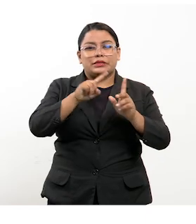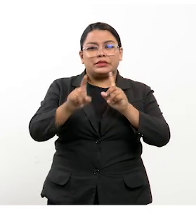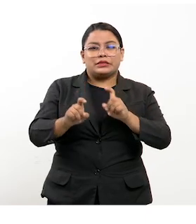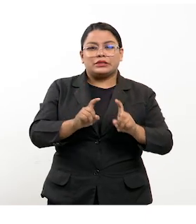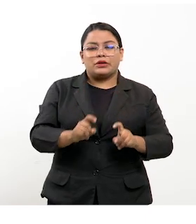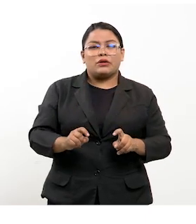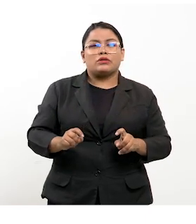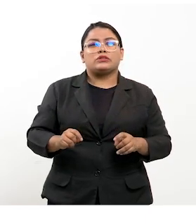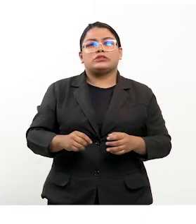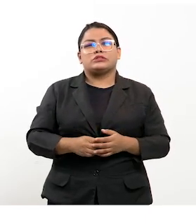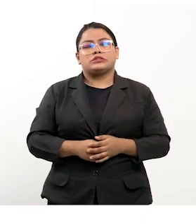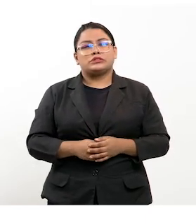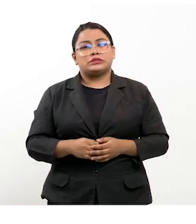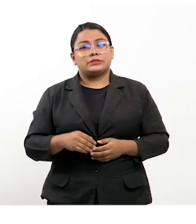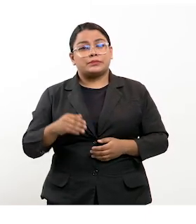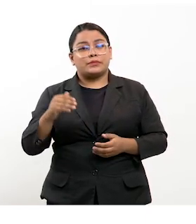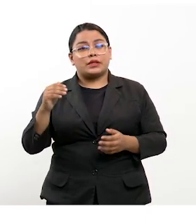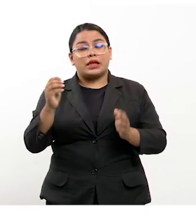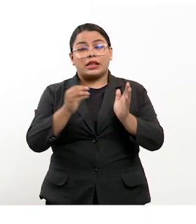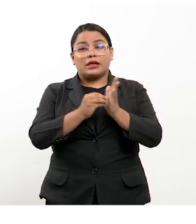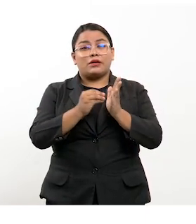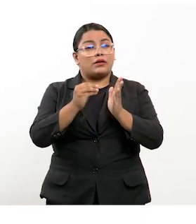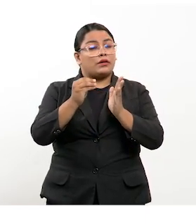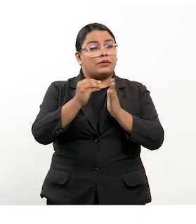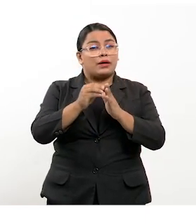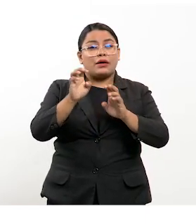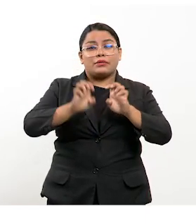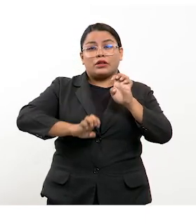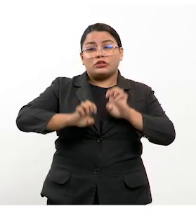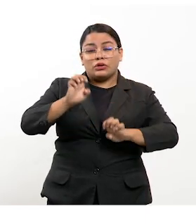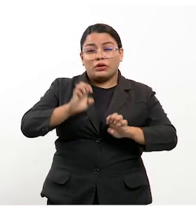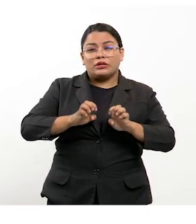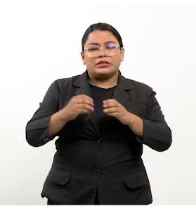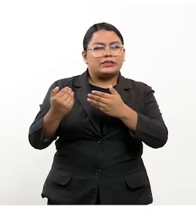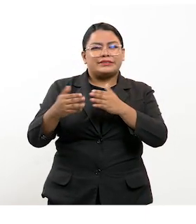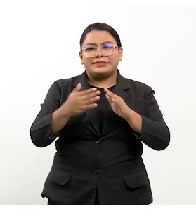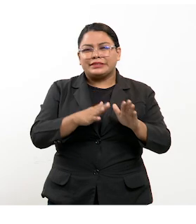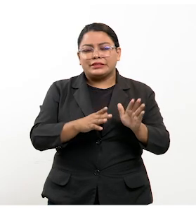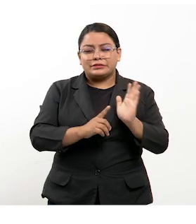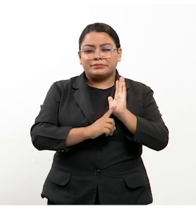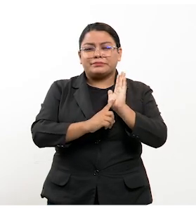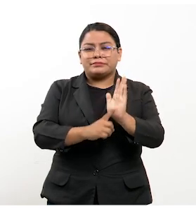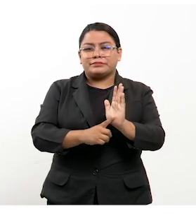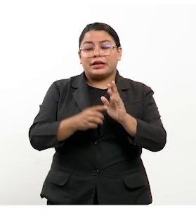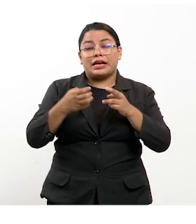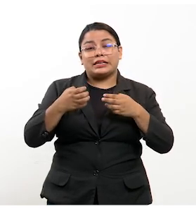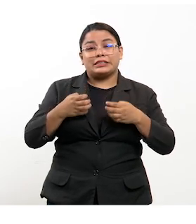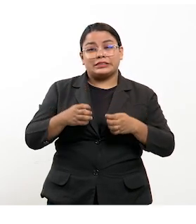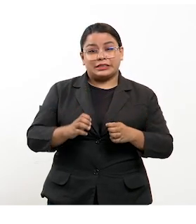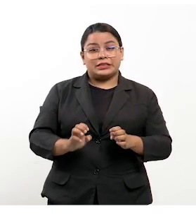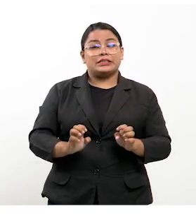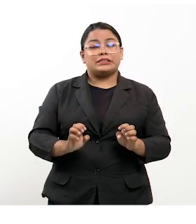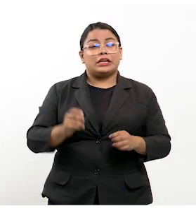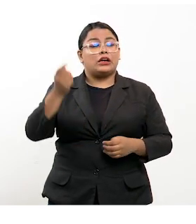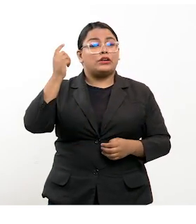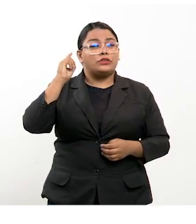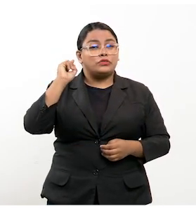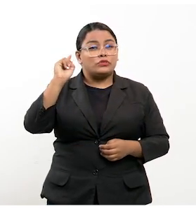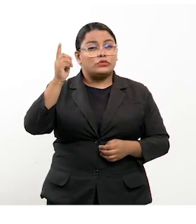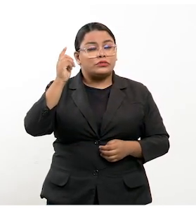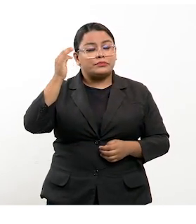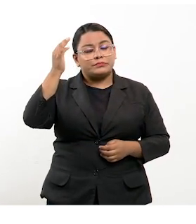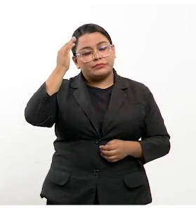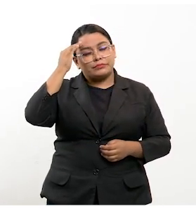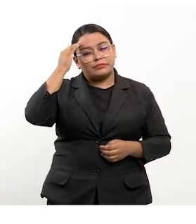prueba formativa hasta la prueba sumativa. Y que esto también lo podemos ver representado en cada estrategia que, como docentes,